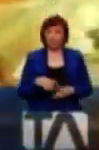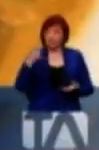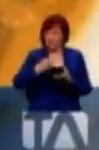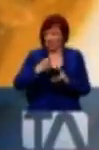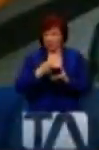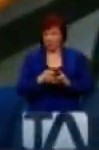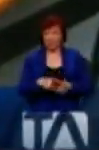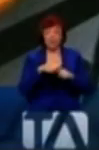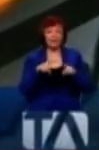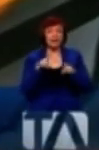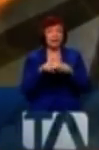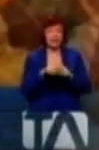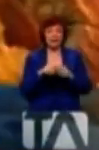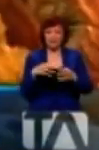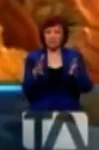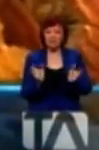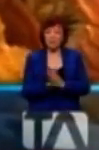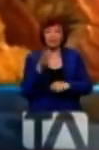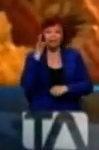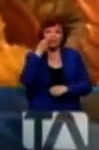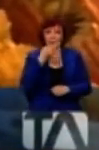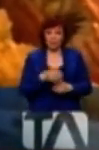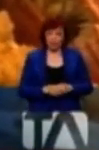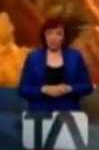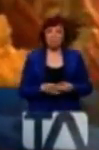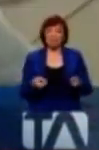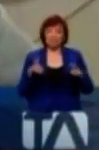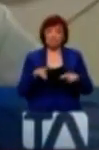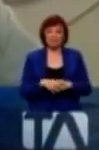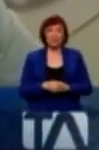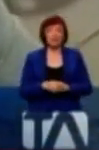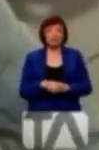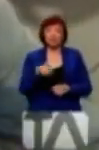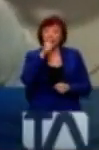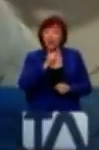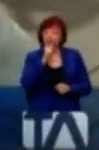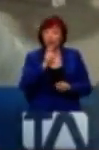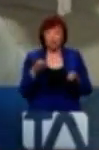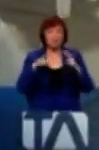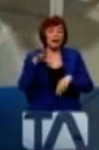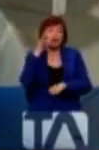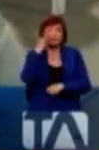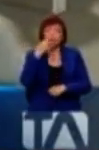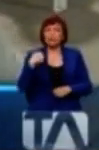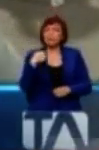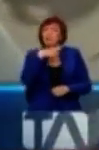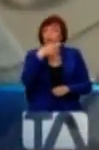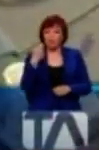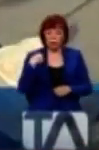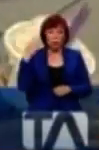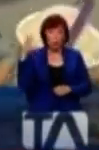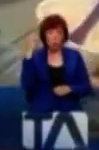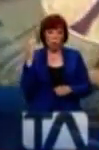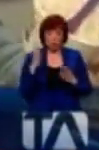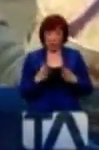ceviches, encocados, secos, infinidad de platillos fuertes e incluso... Mejor helado de toda esta plaza, me ha encantado, la verdad es que soy colombiana